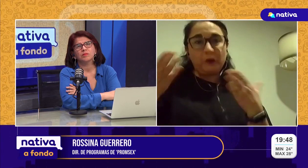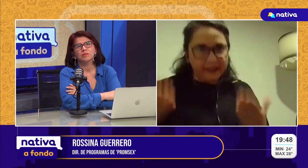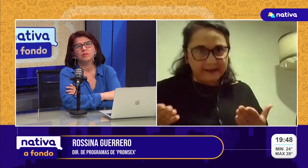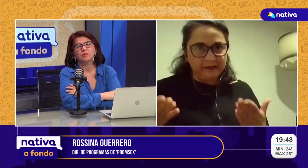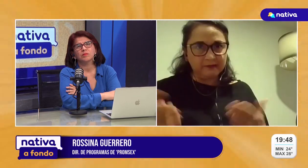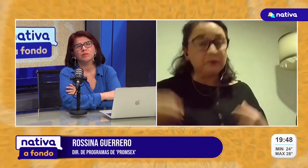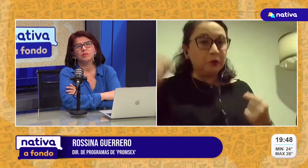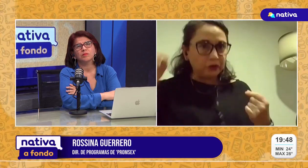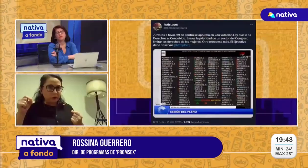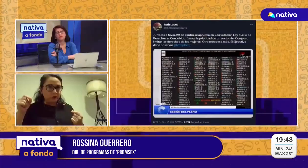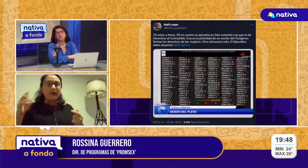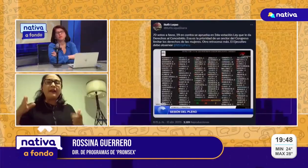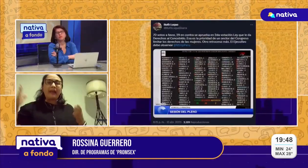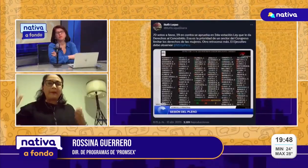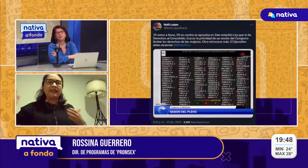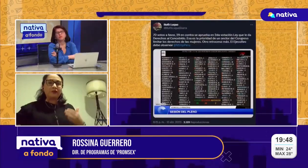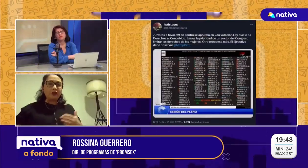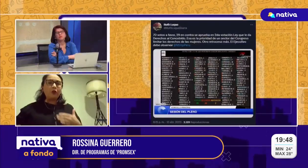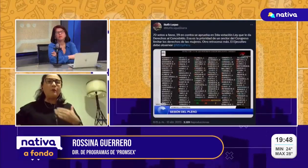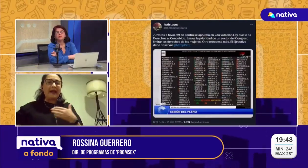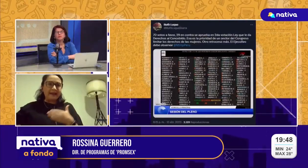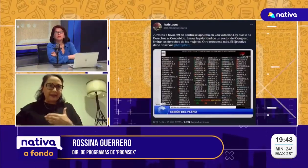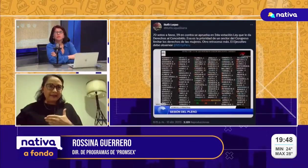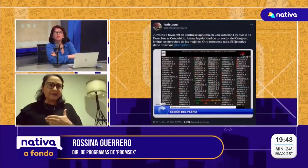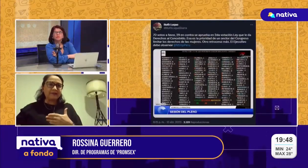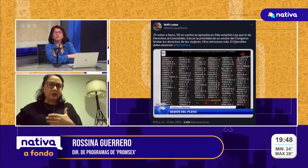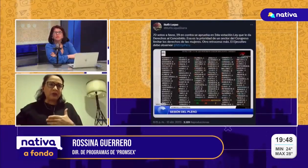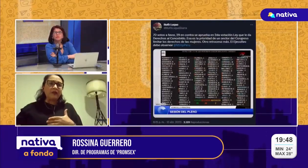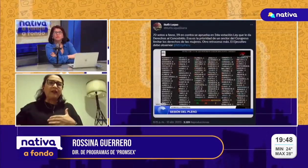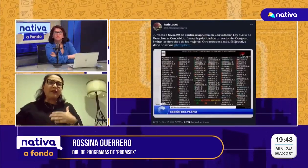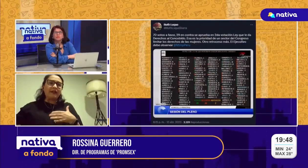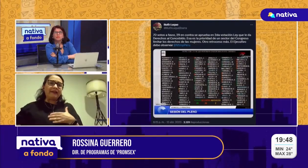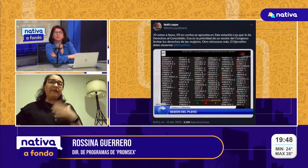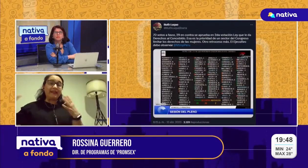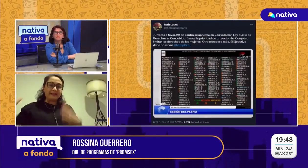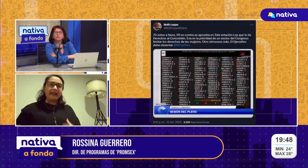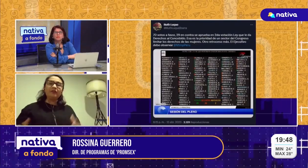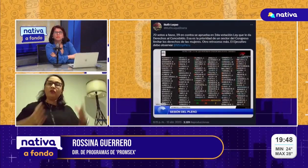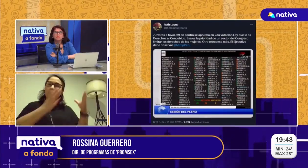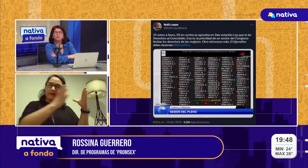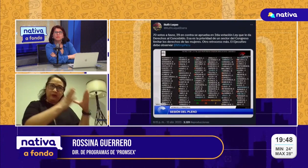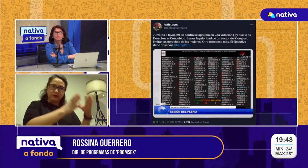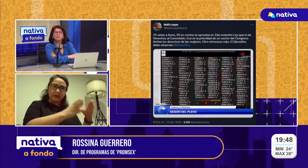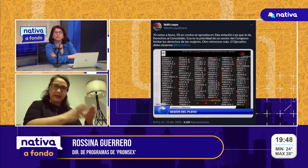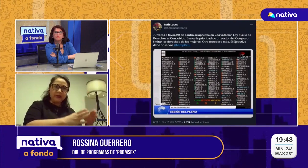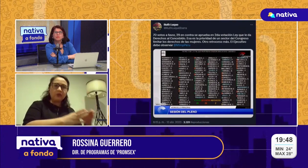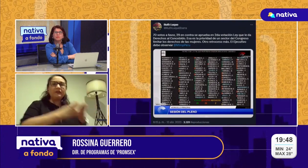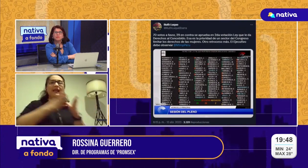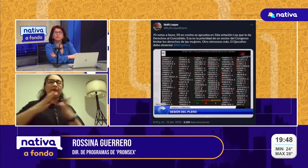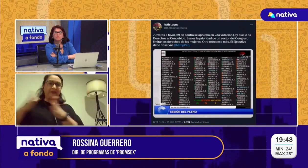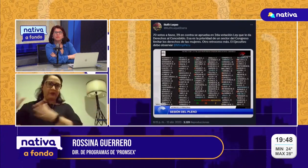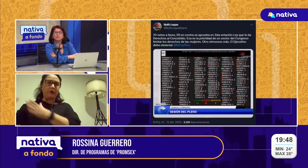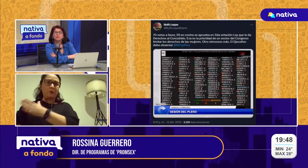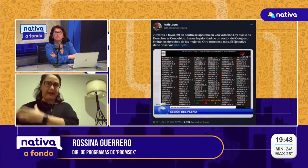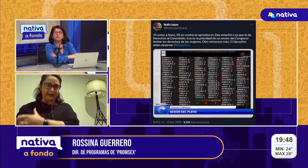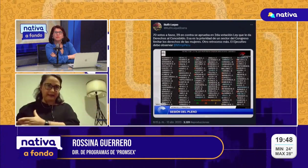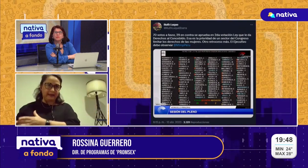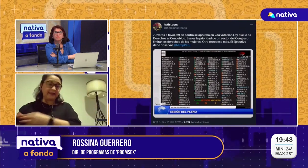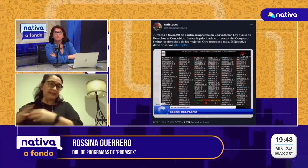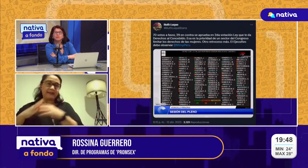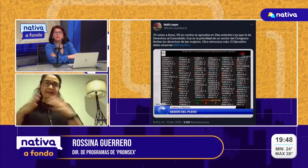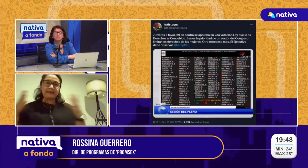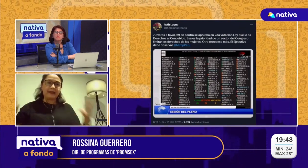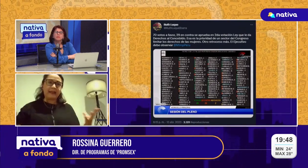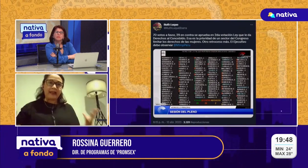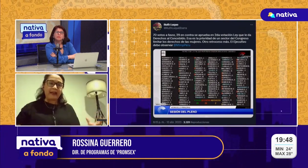cuanto lo favorece, punto. La persona humana, ¿no? Diferenciando el concebido de la persona humana.